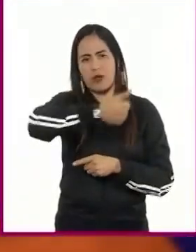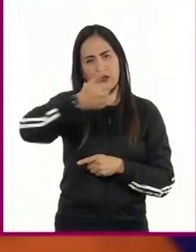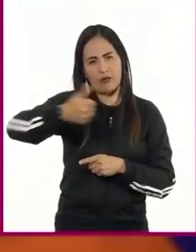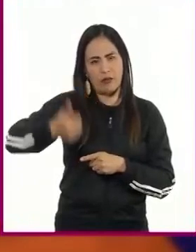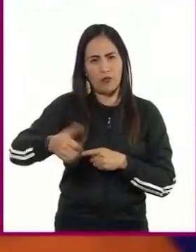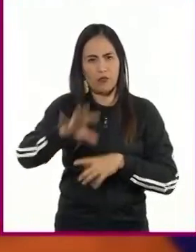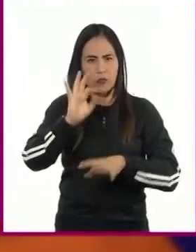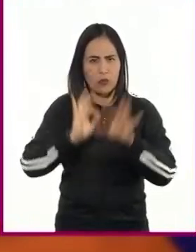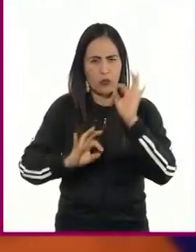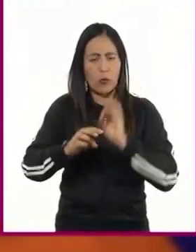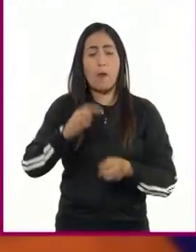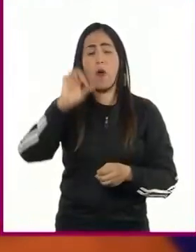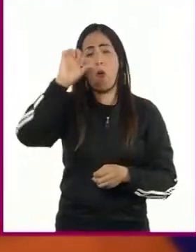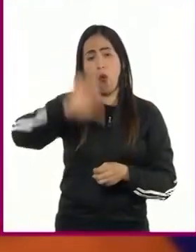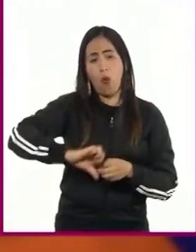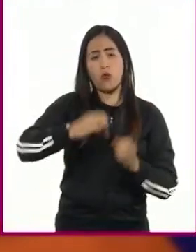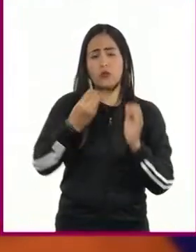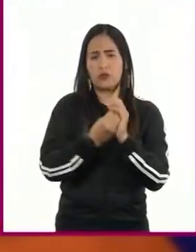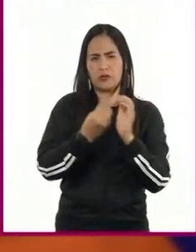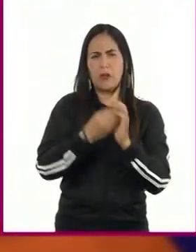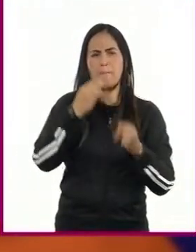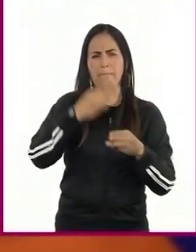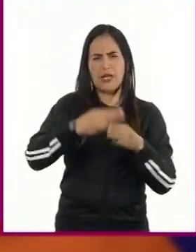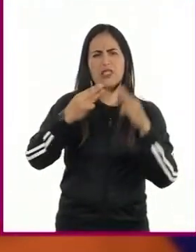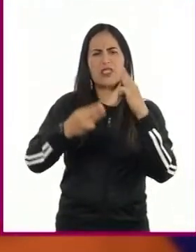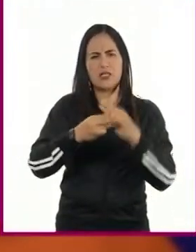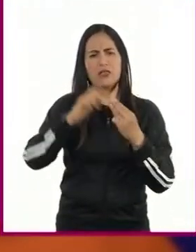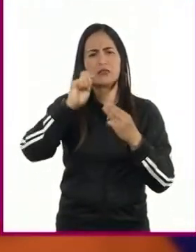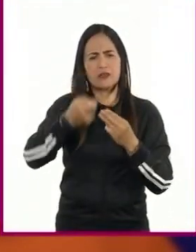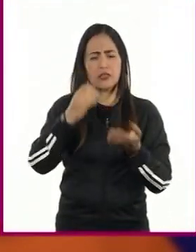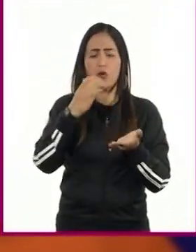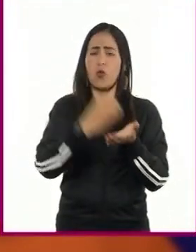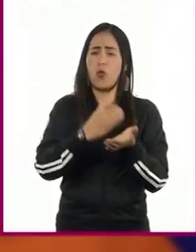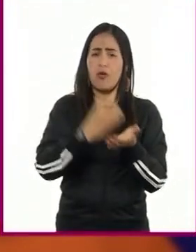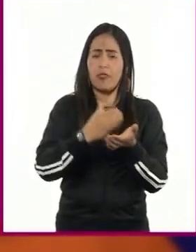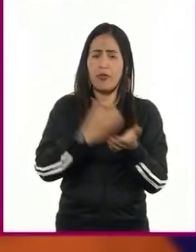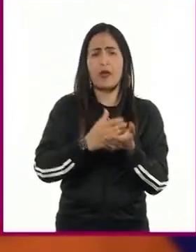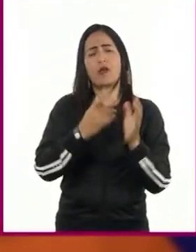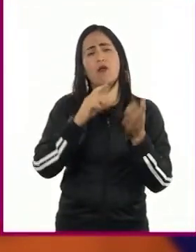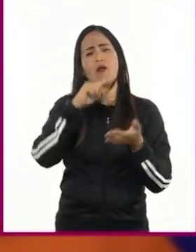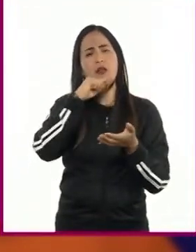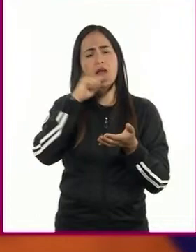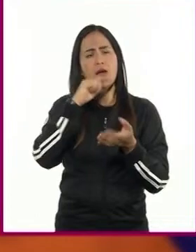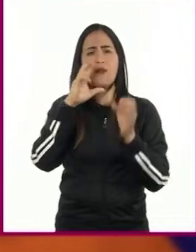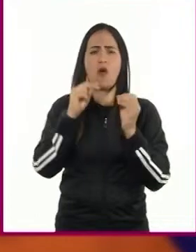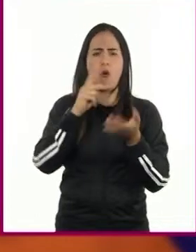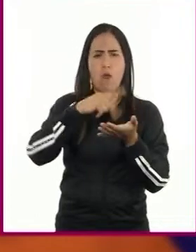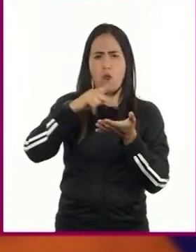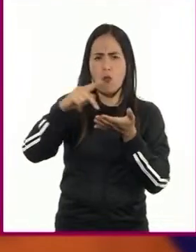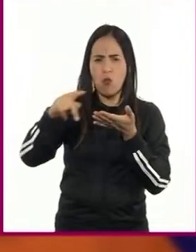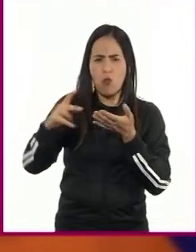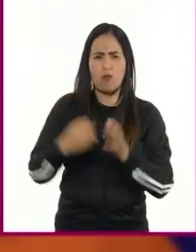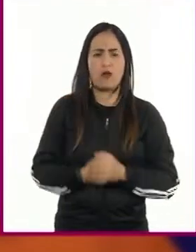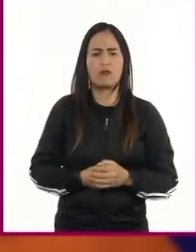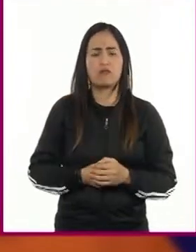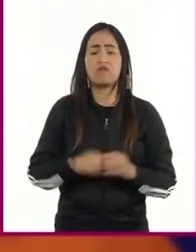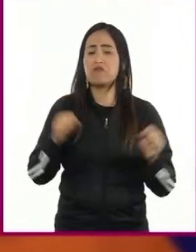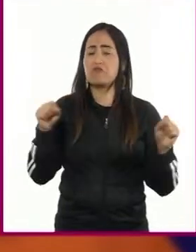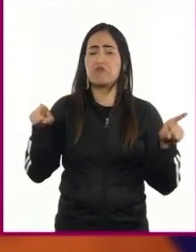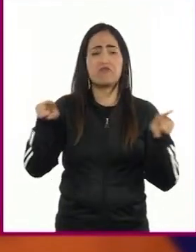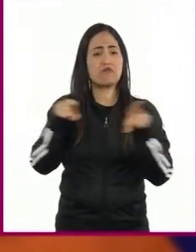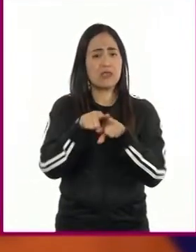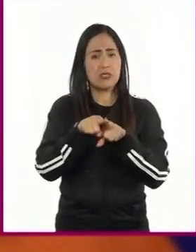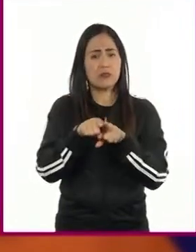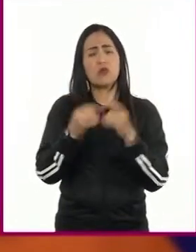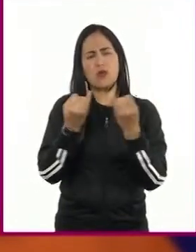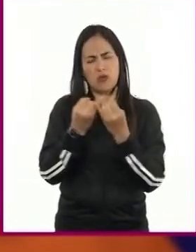materiales que van a necesitar para esta sesión son cuaderno, lápiz o bolígrafo para que puedan tomar notas. También podría ayudarles tener